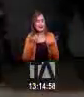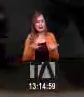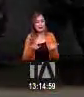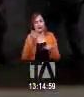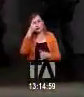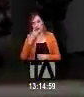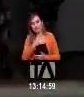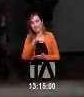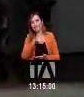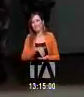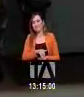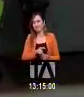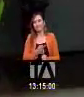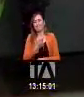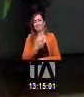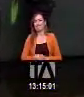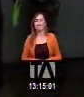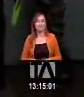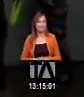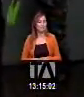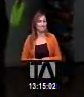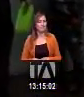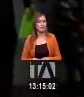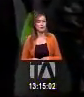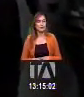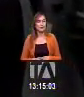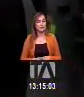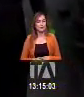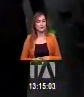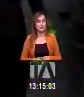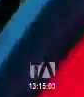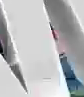ya tiene sentencia en primera instancia. En Quito, Fausto Yepes, 24 horas.